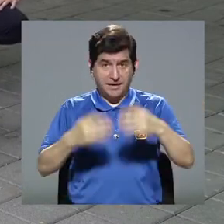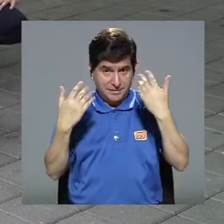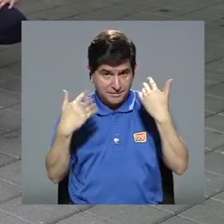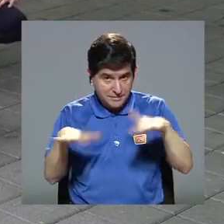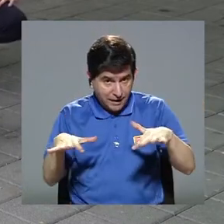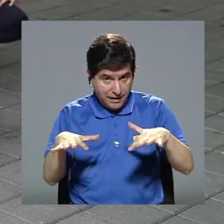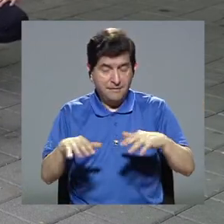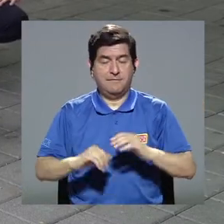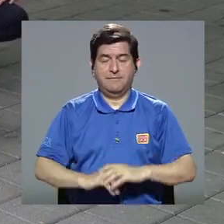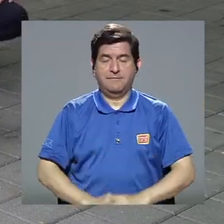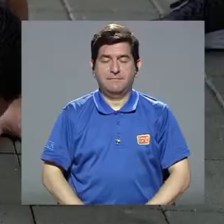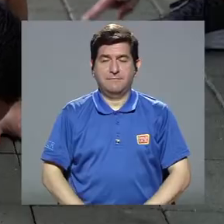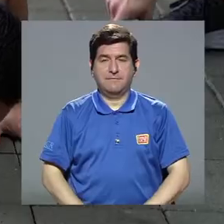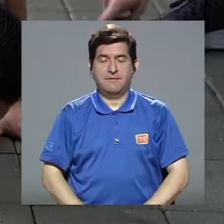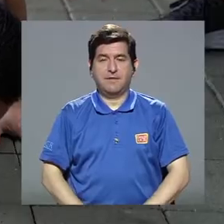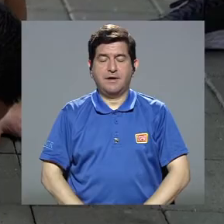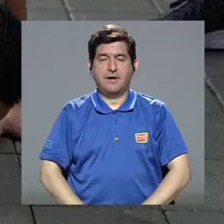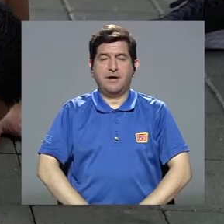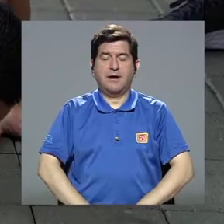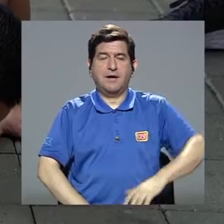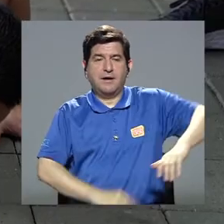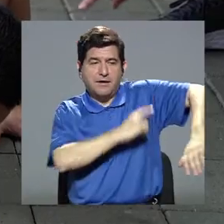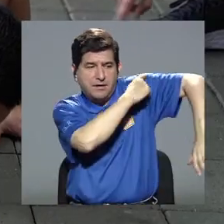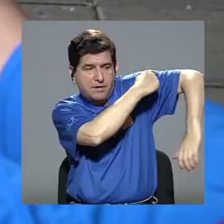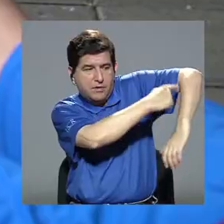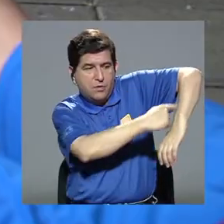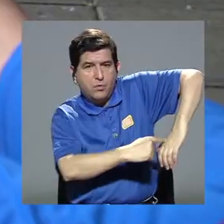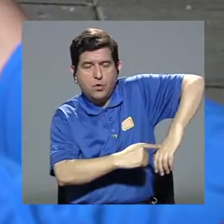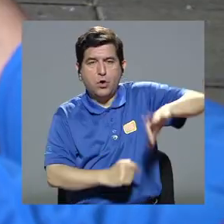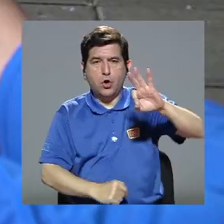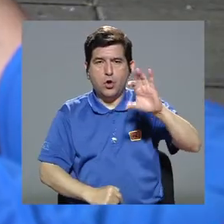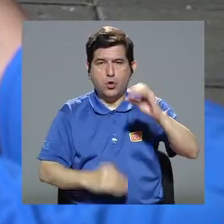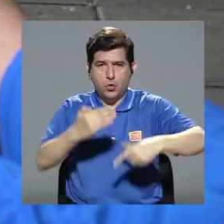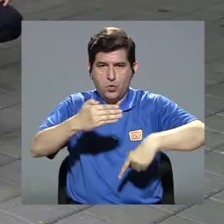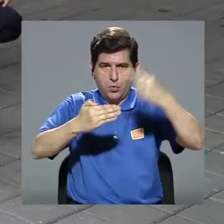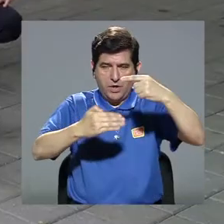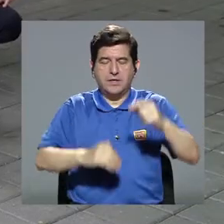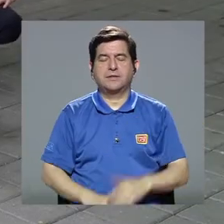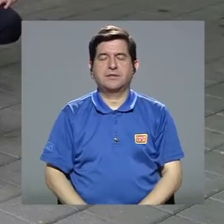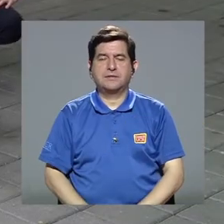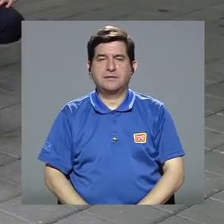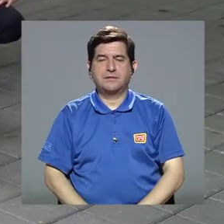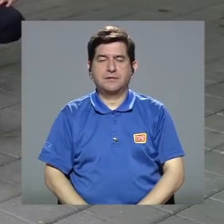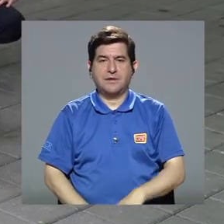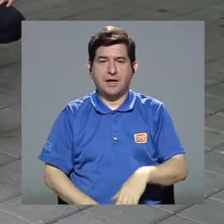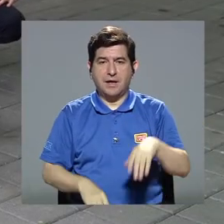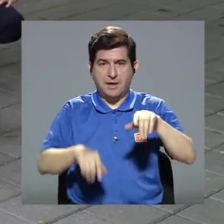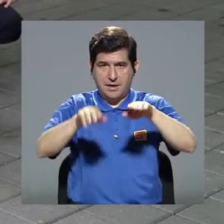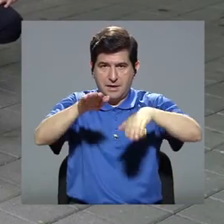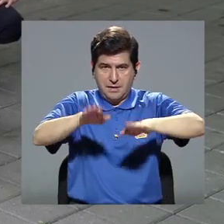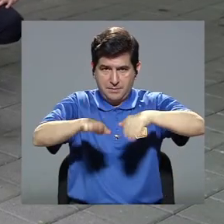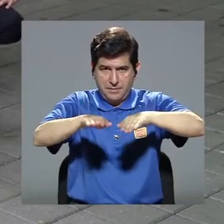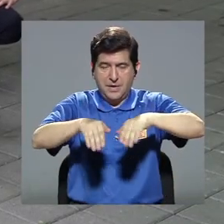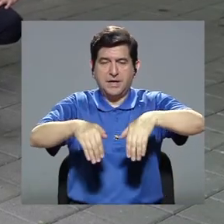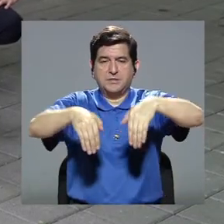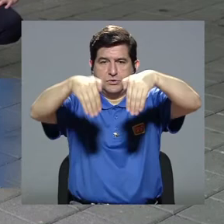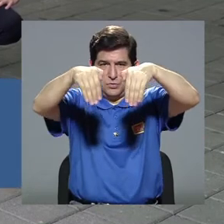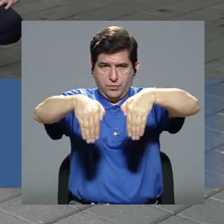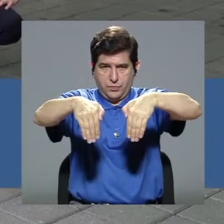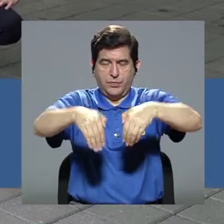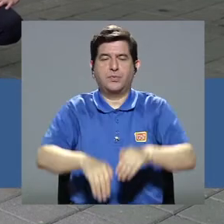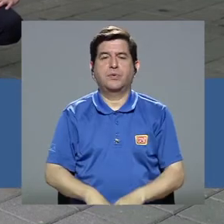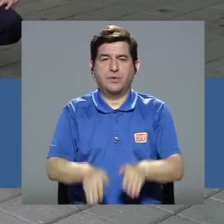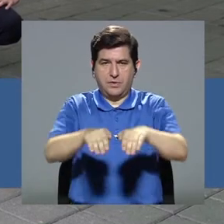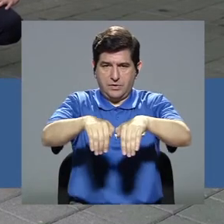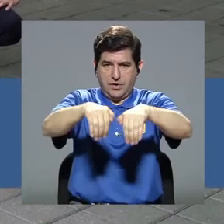Una vez que estamos en esta posición, colocamos los brazos en ángulo de 90, colocamos los pies un poco abiertos y vamos a tratar de empujarnos con nuestros brazos hacia arriba.